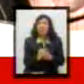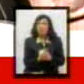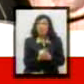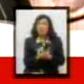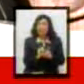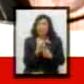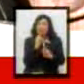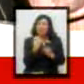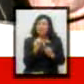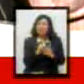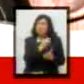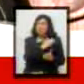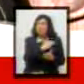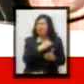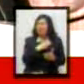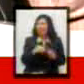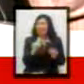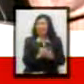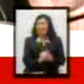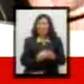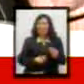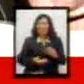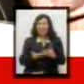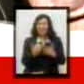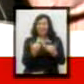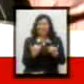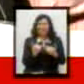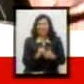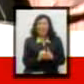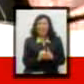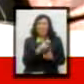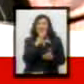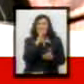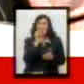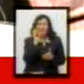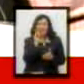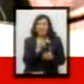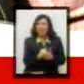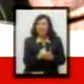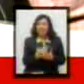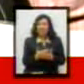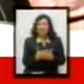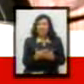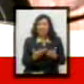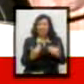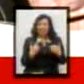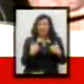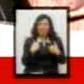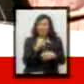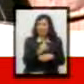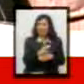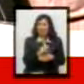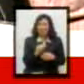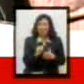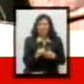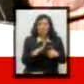qué está haciendo el Ministerio de la mujer para que estas señoras prematuras se capaciten